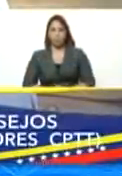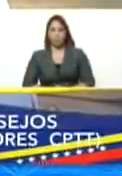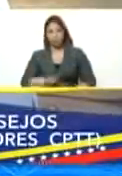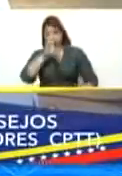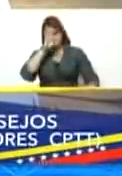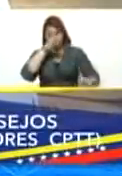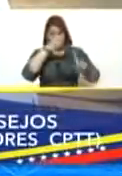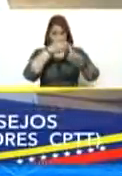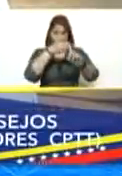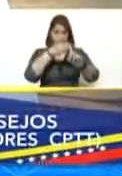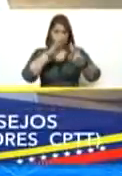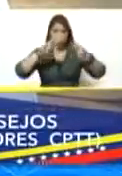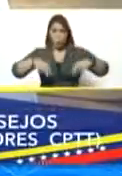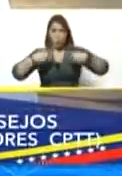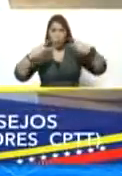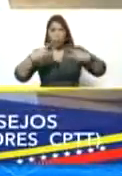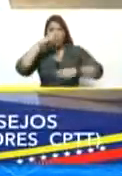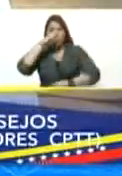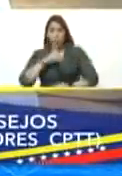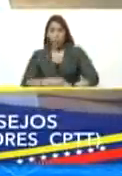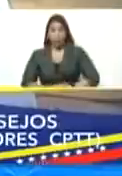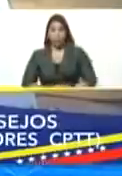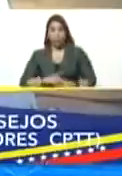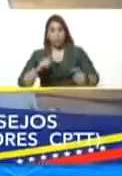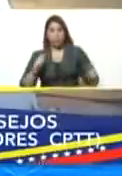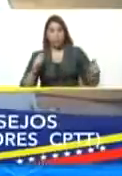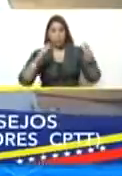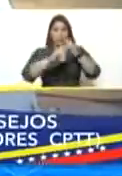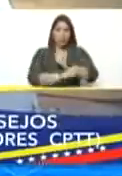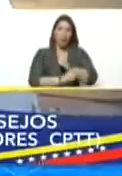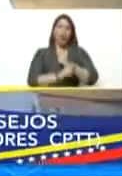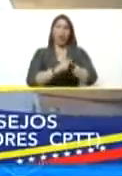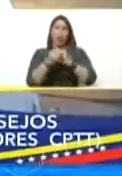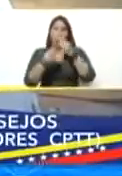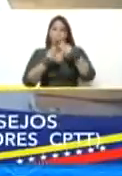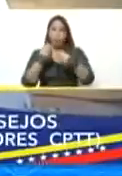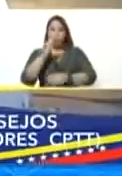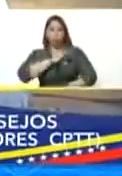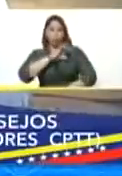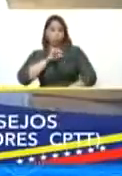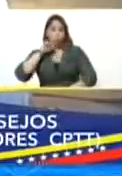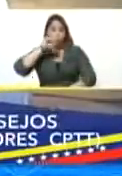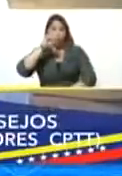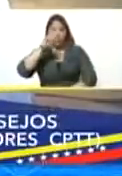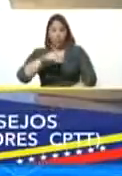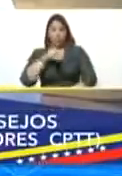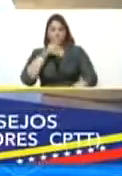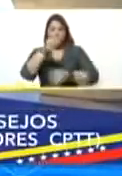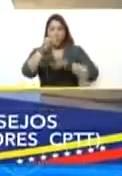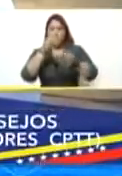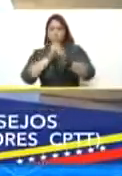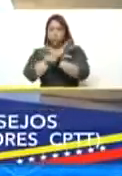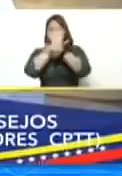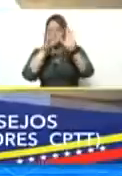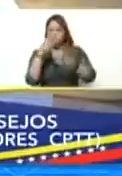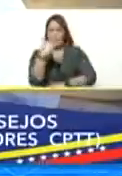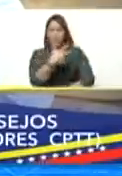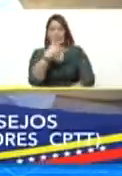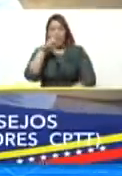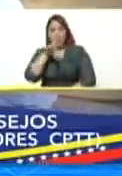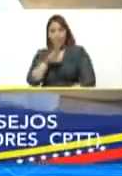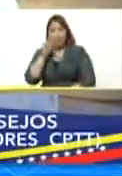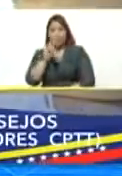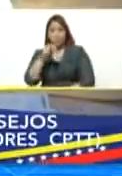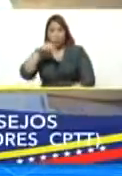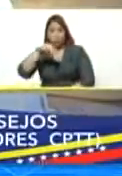rumbo a la nueva época de transición al socialismo. La explicación de las 3R.net tienen que